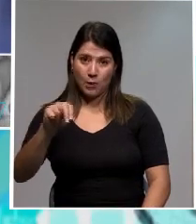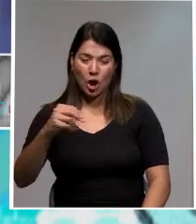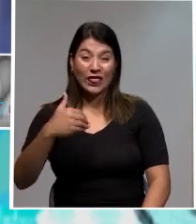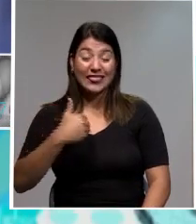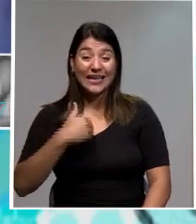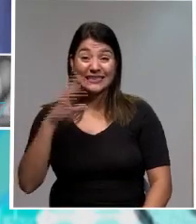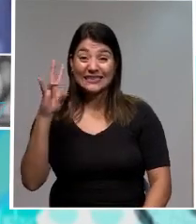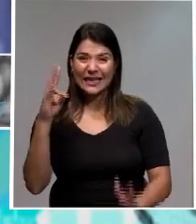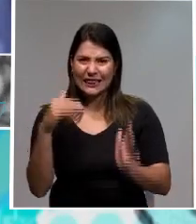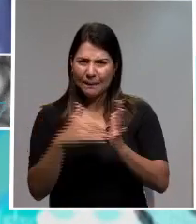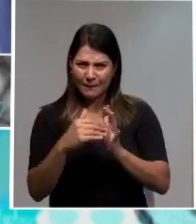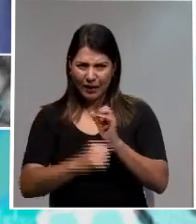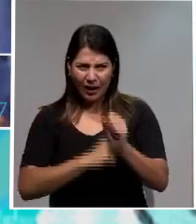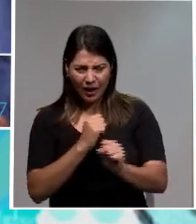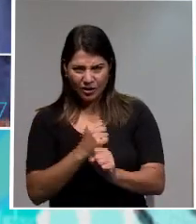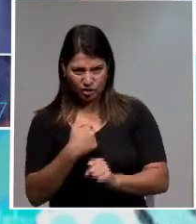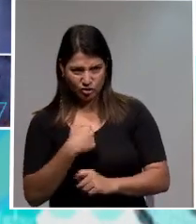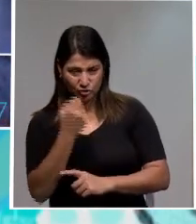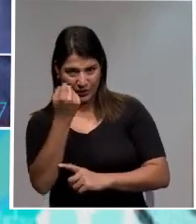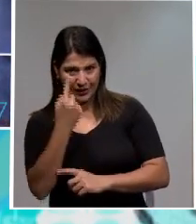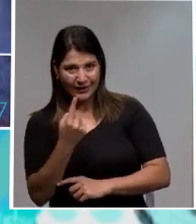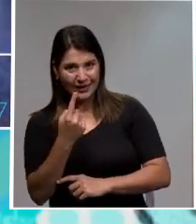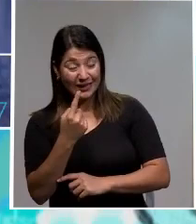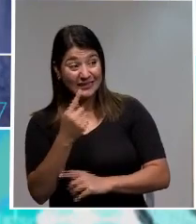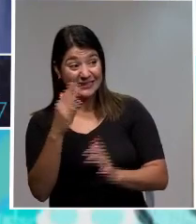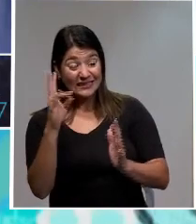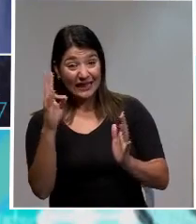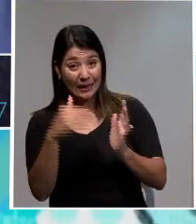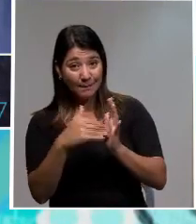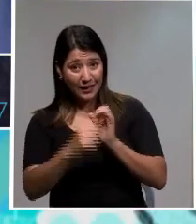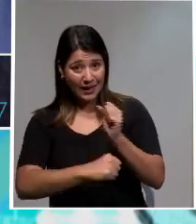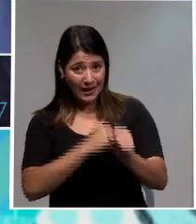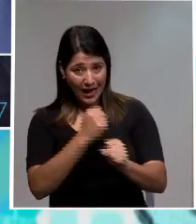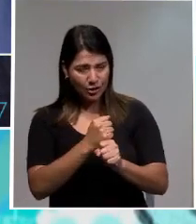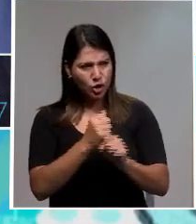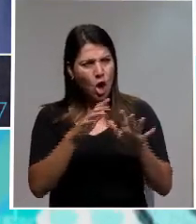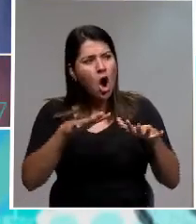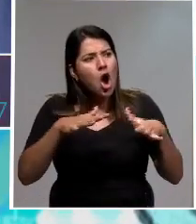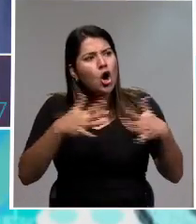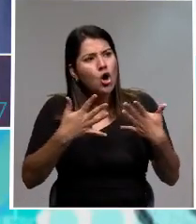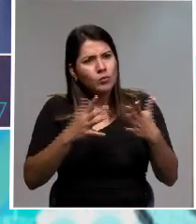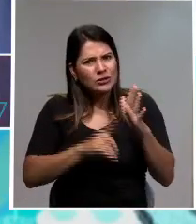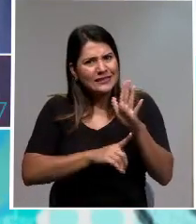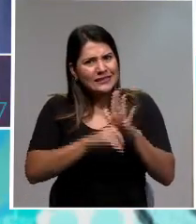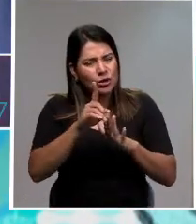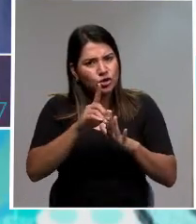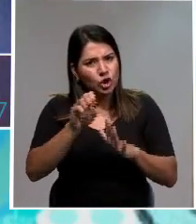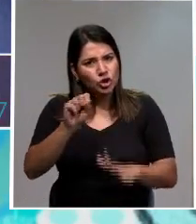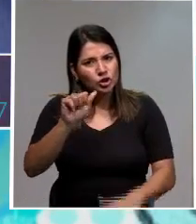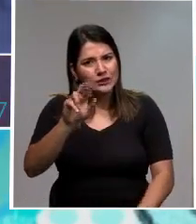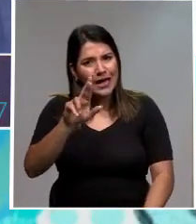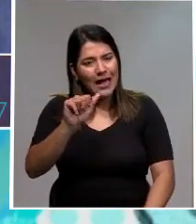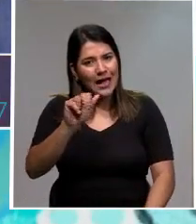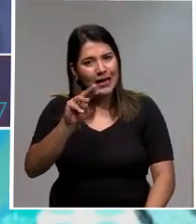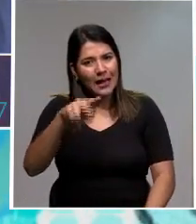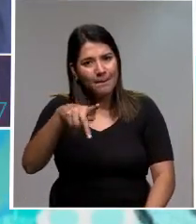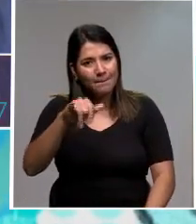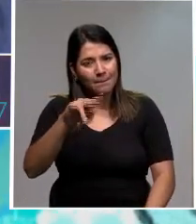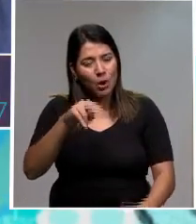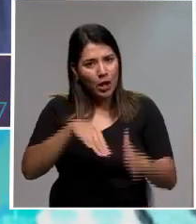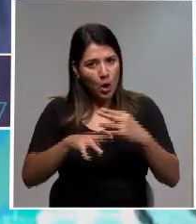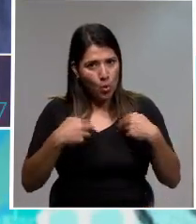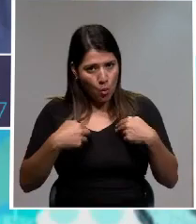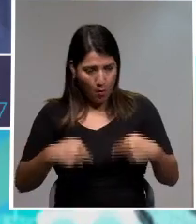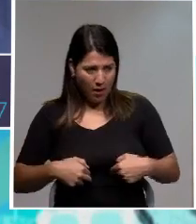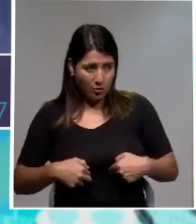años, si no entendí mal, de estar con nosotros. ¿Cuál es el origen de, digamos, ahora que estamos tratando, todos nos hemos vuelto un